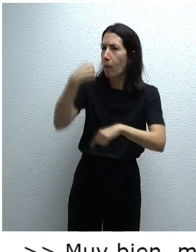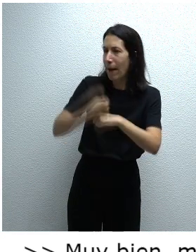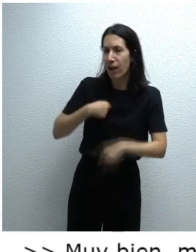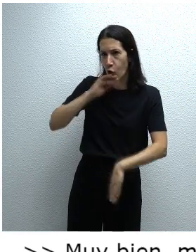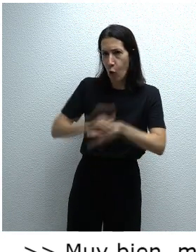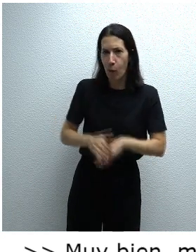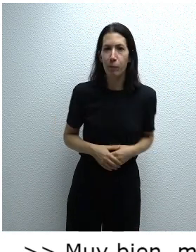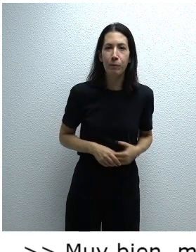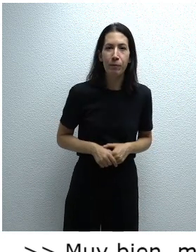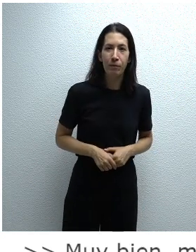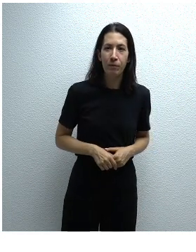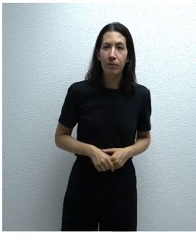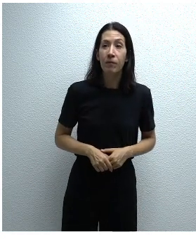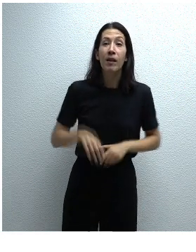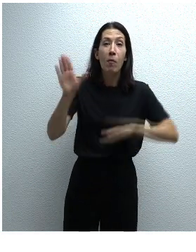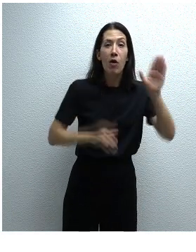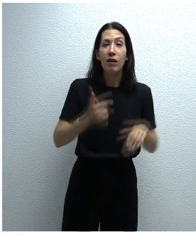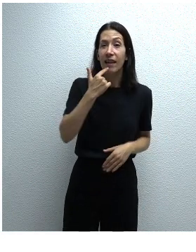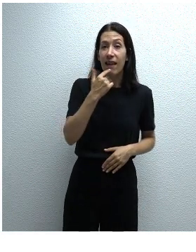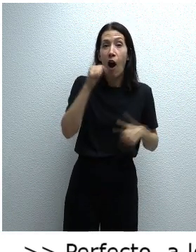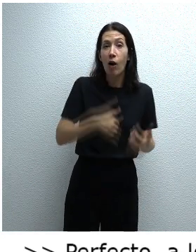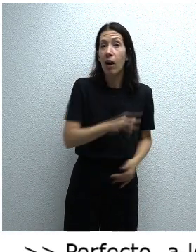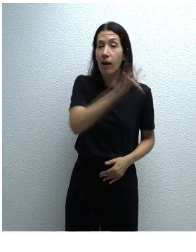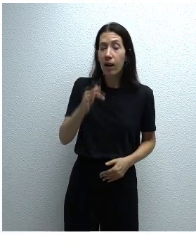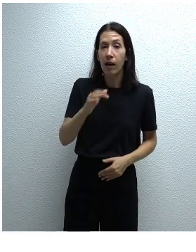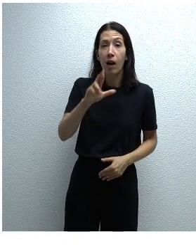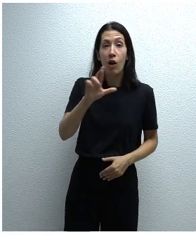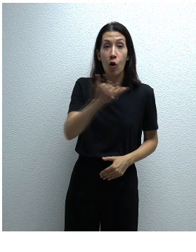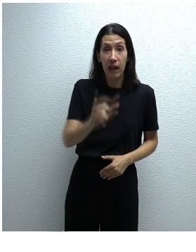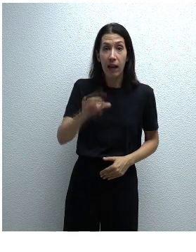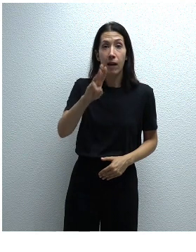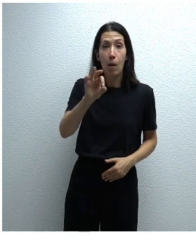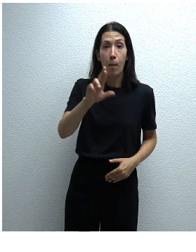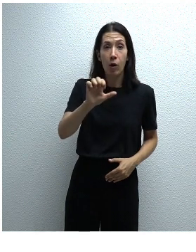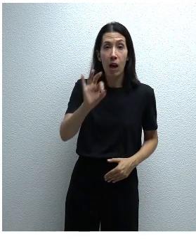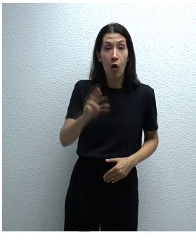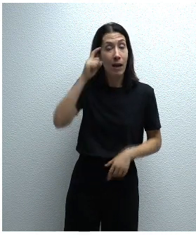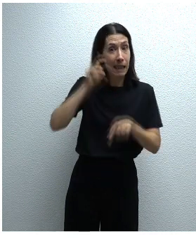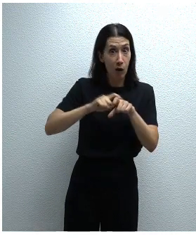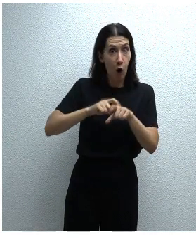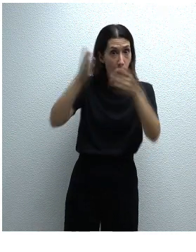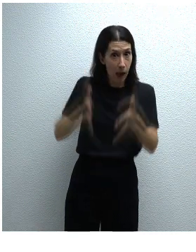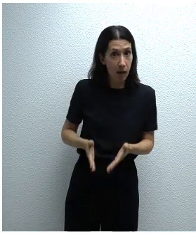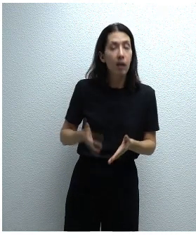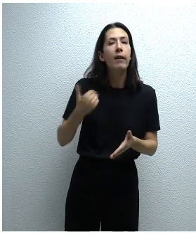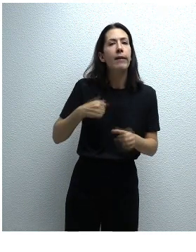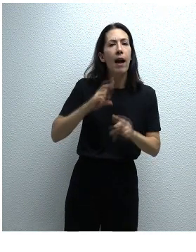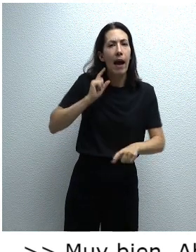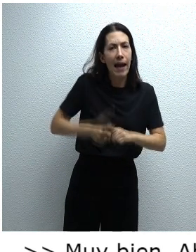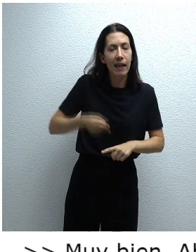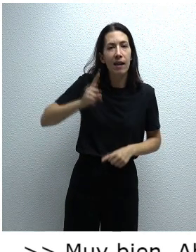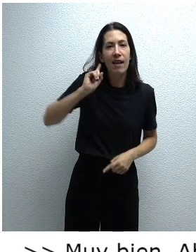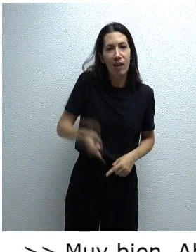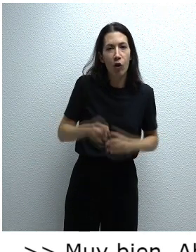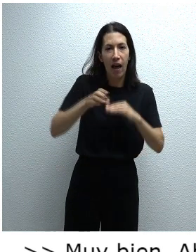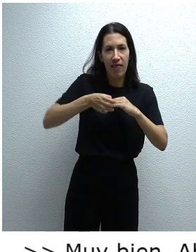Muy bien. Ahora vamos para Cristina Rodríguez Porrero, que es psicólogo, ha sido directora del CEAPAT,